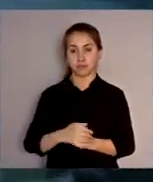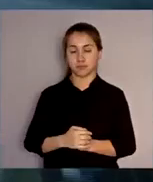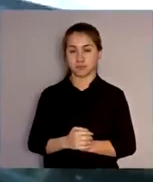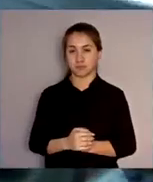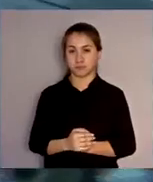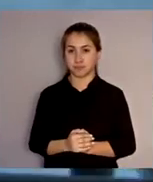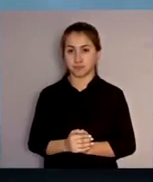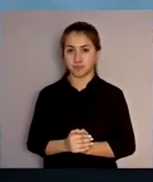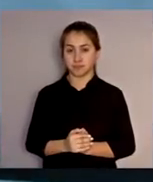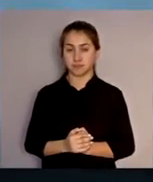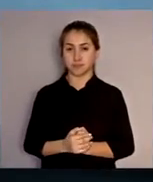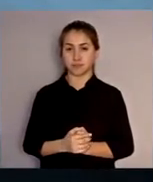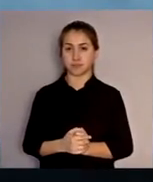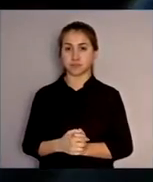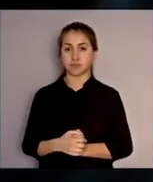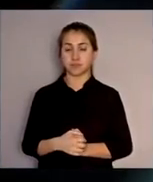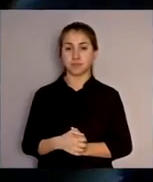su hotel.